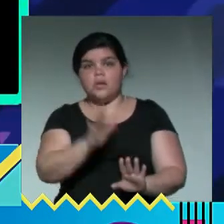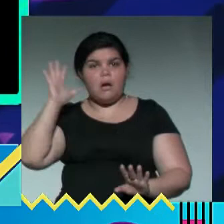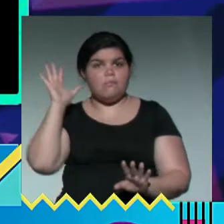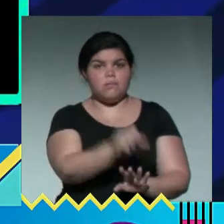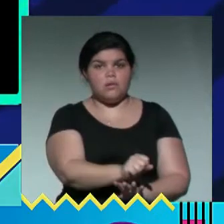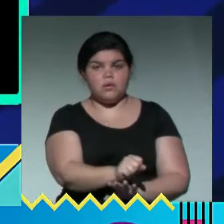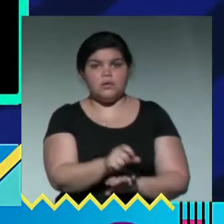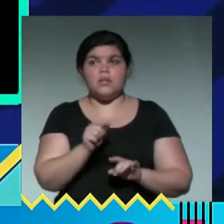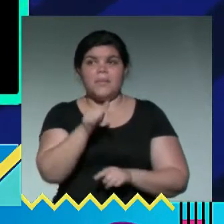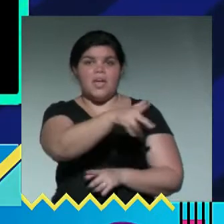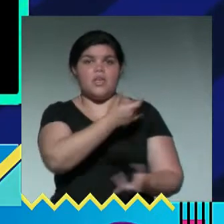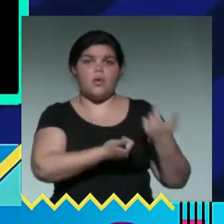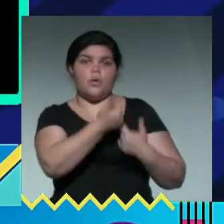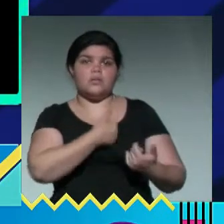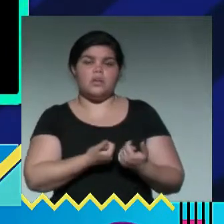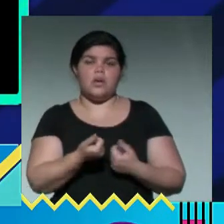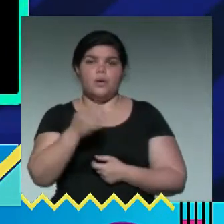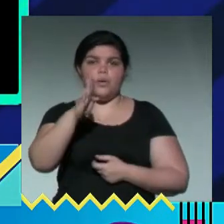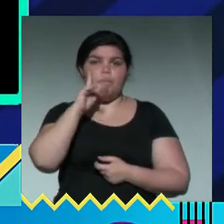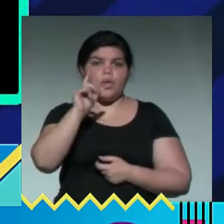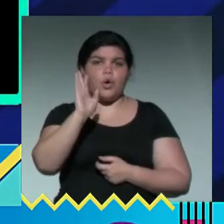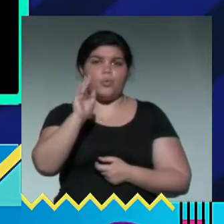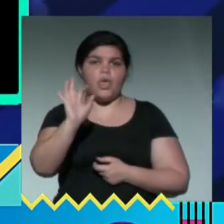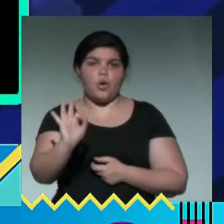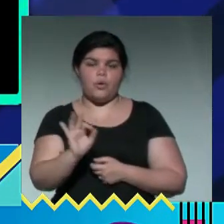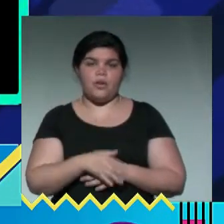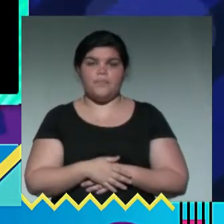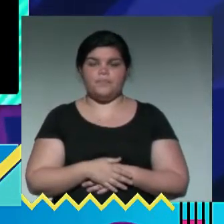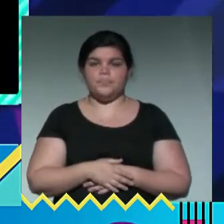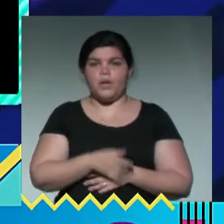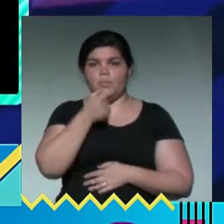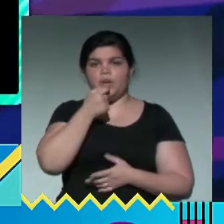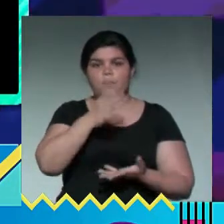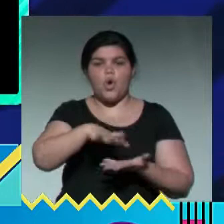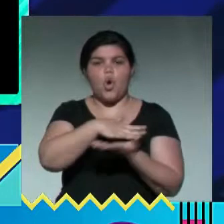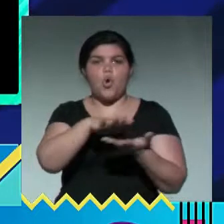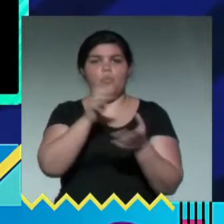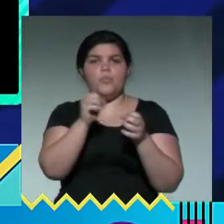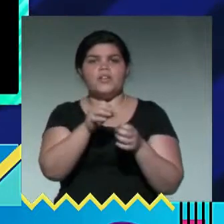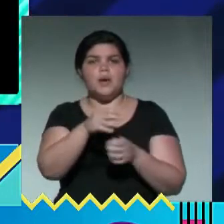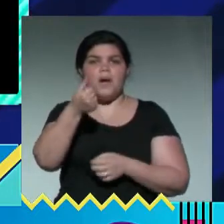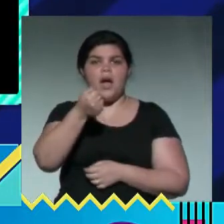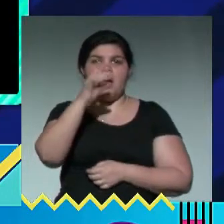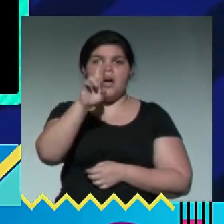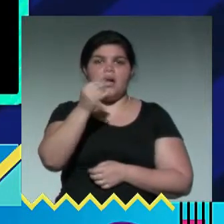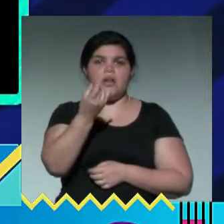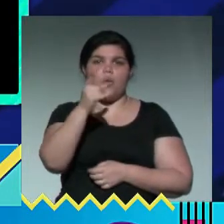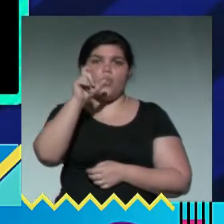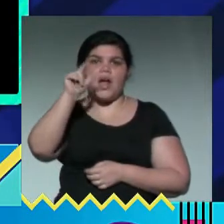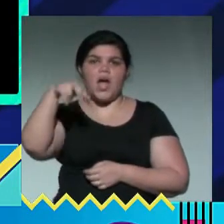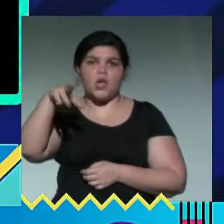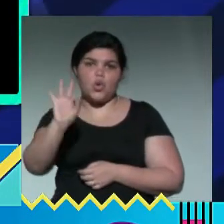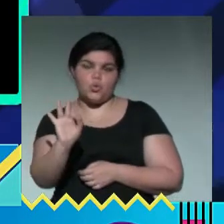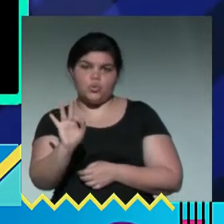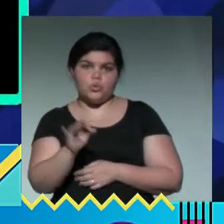Biobío, los araucanos, por ejemplo. Todavía en el siglo XIX estaban luchando contra ese arauco